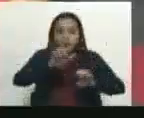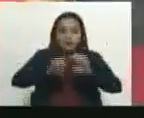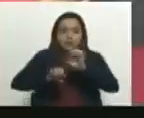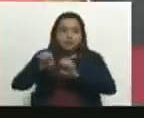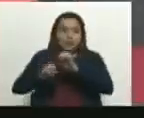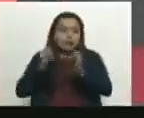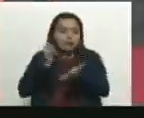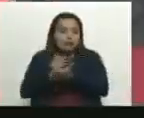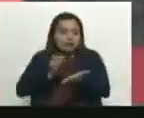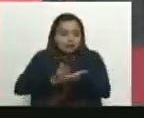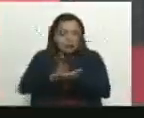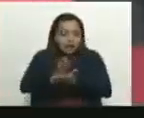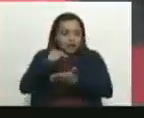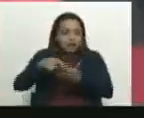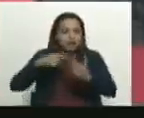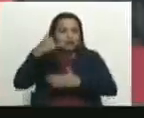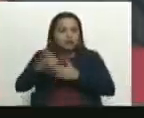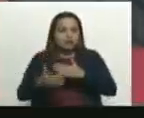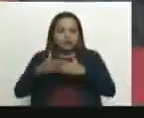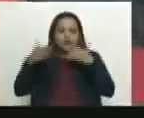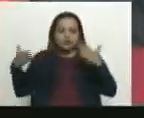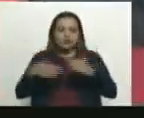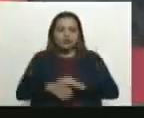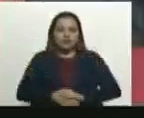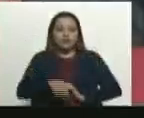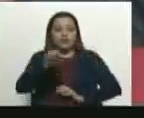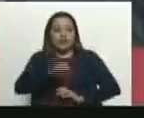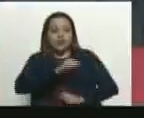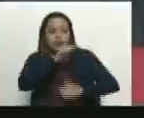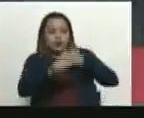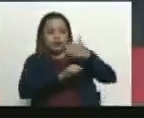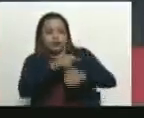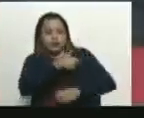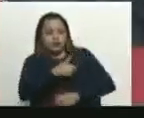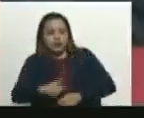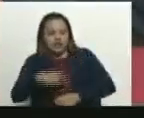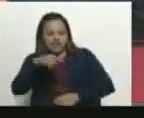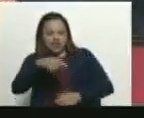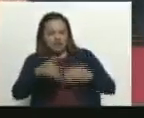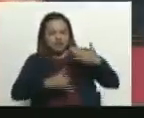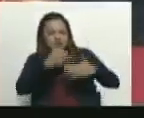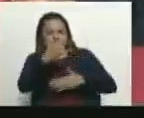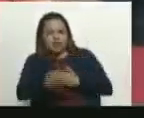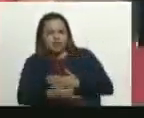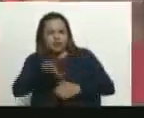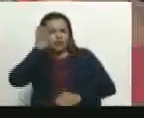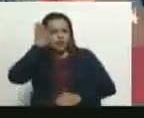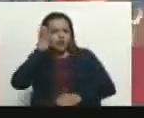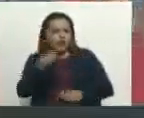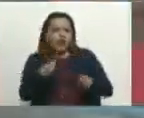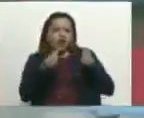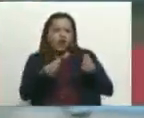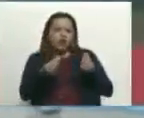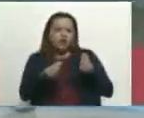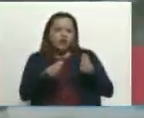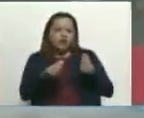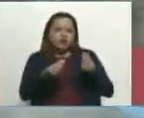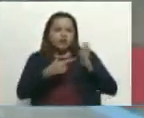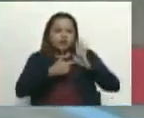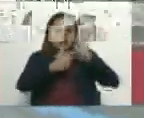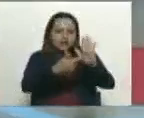seguimiento de este proyecto de gran escala. Bien, vicepresidenta, este proyecto en futuro, ¿cómo se